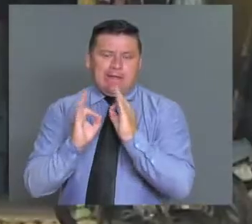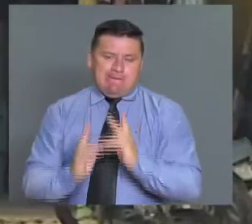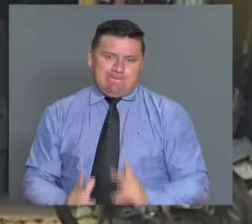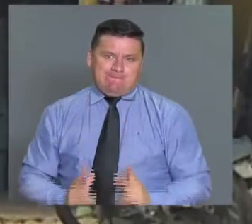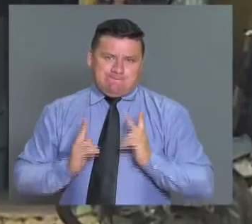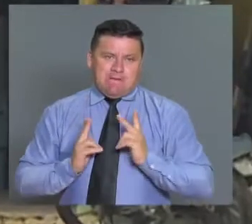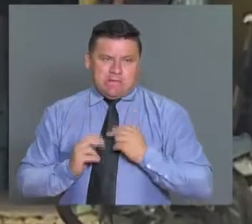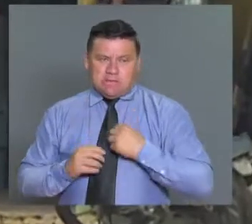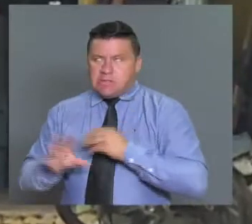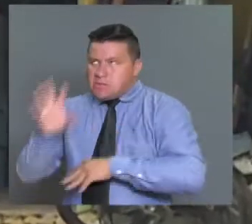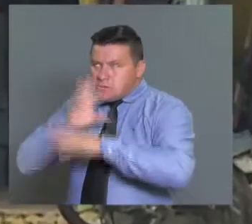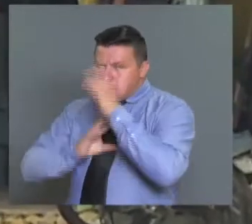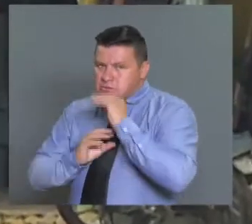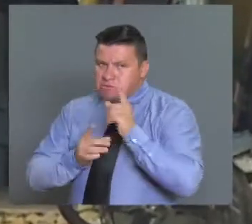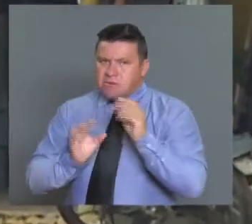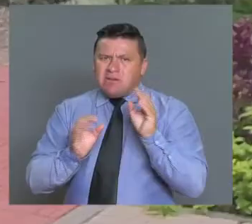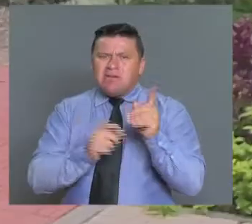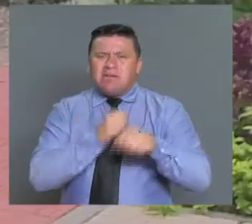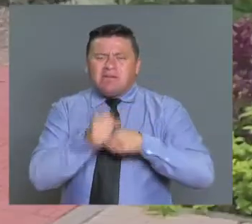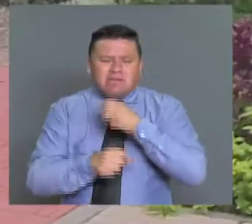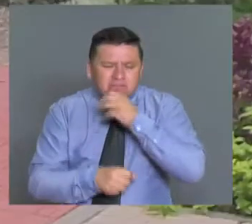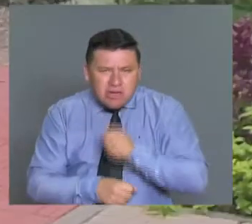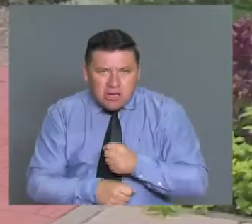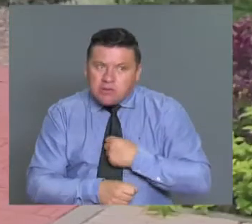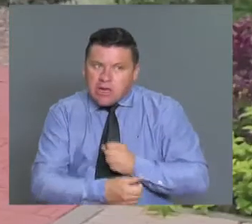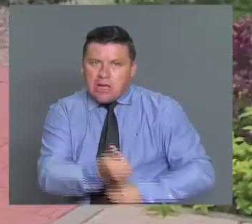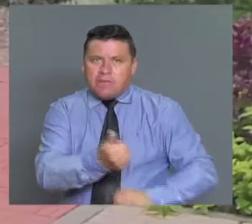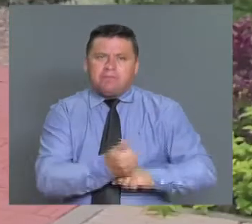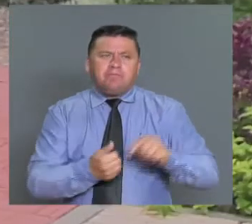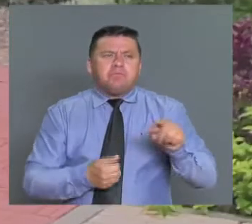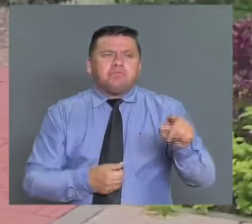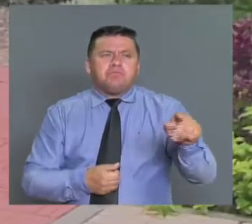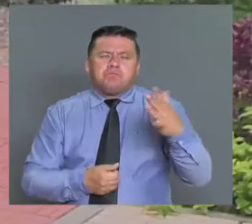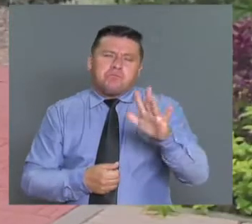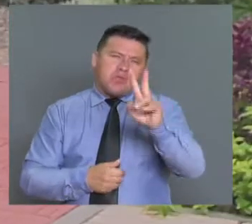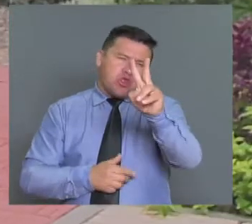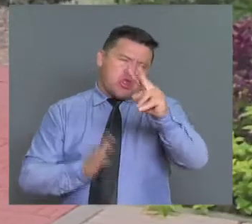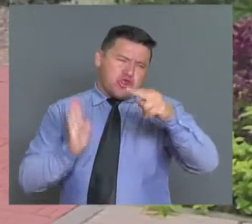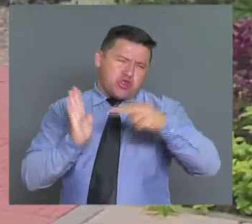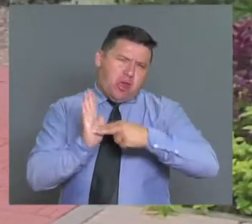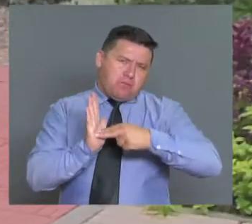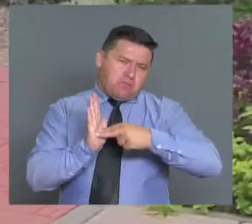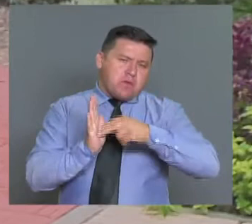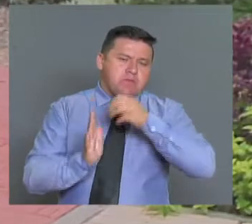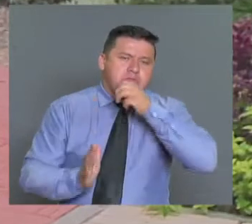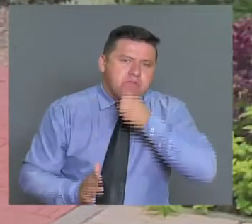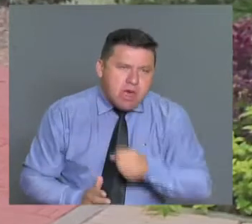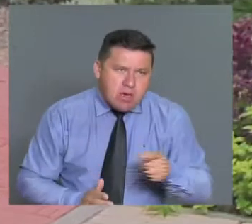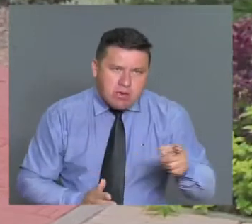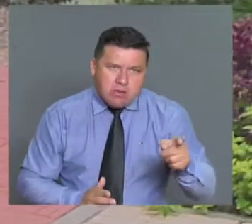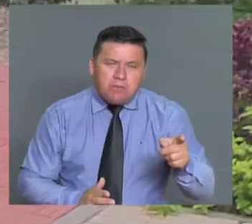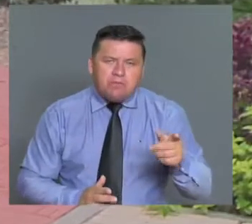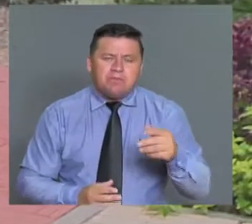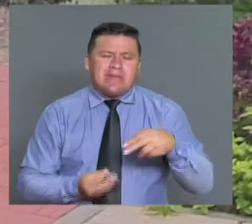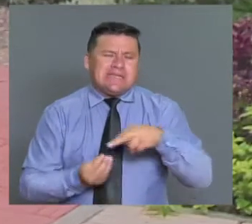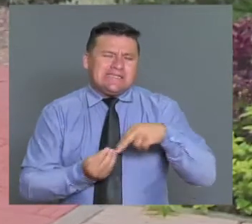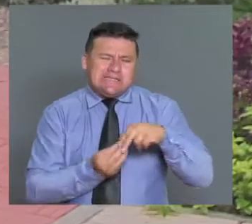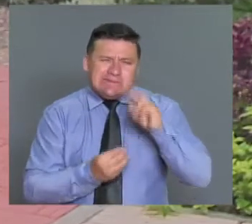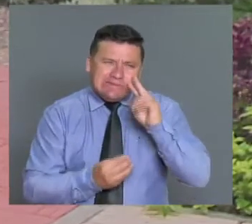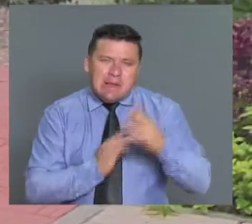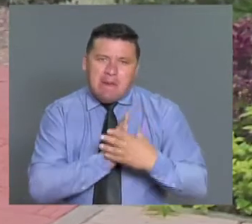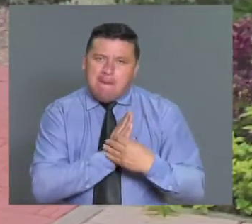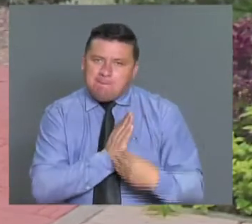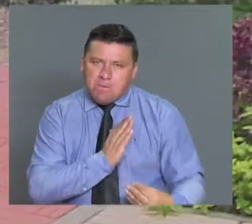vida de los adultos mayores de esta población. Aquí en el municipio hay cerca de 2.000 adultos mayores, la mayoría en situación de